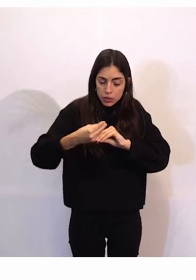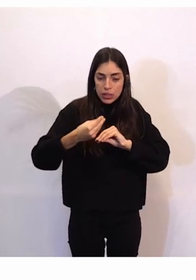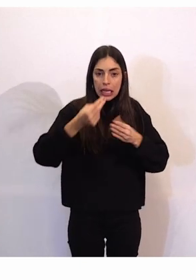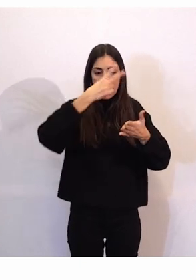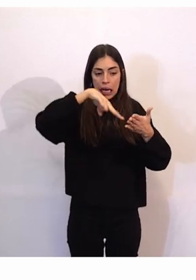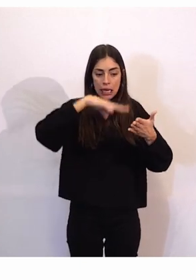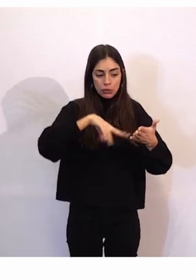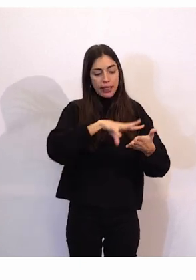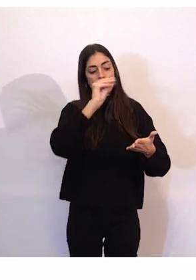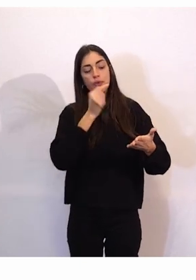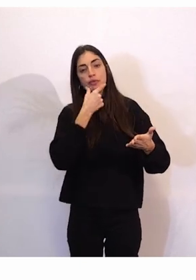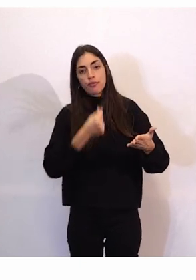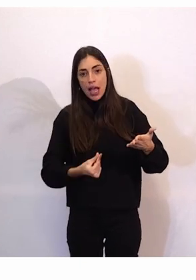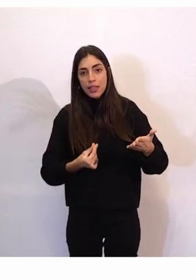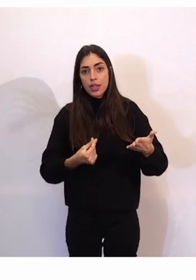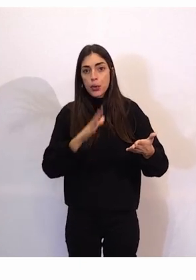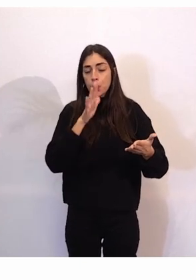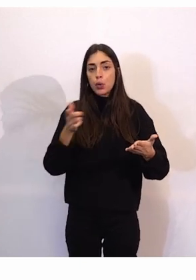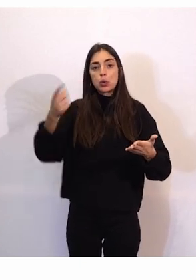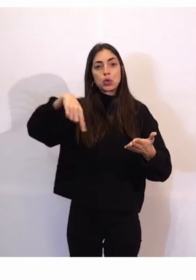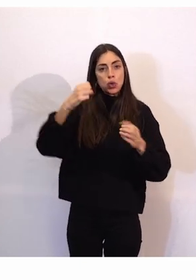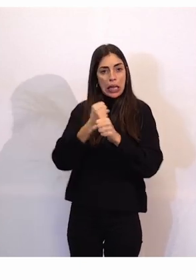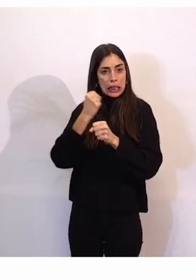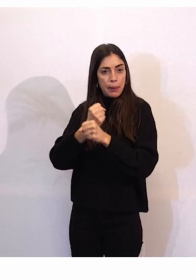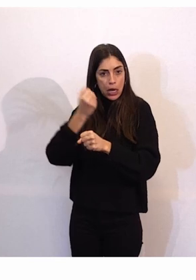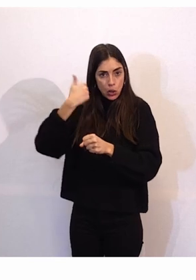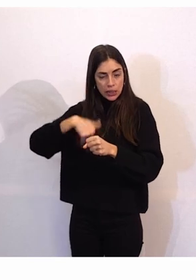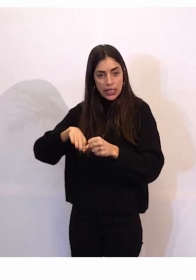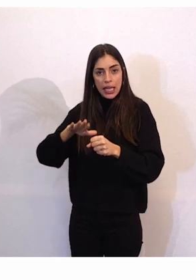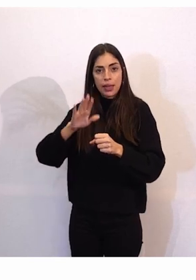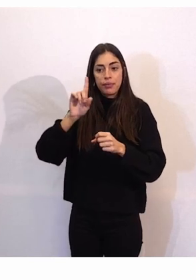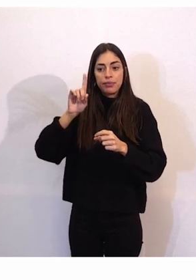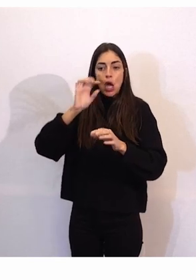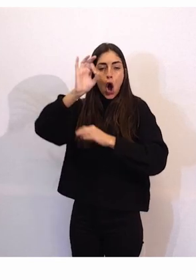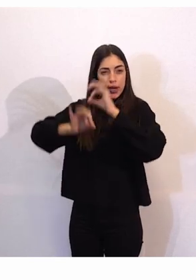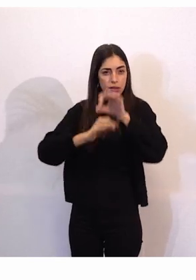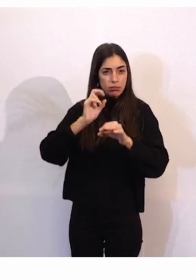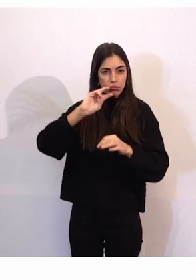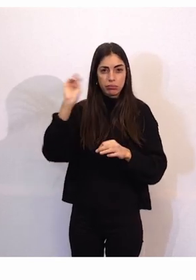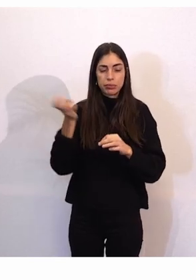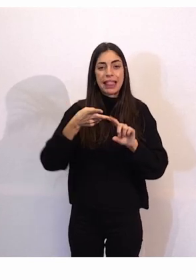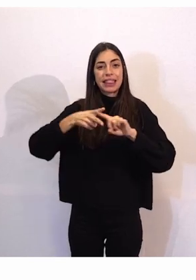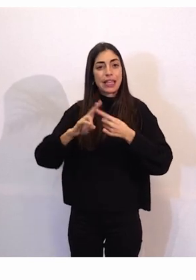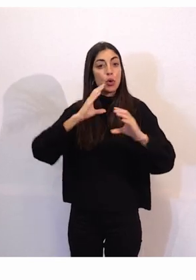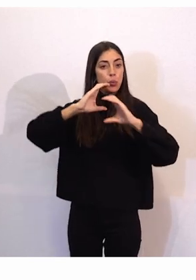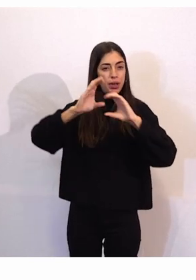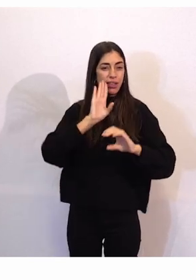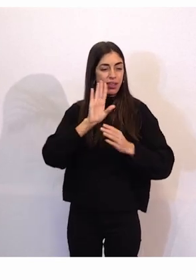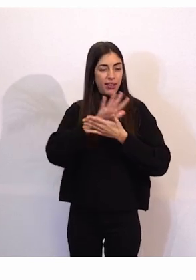¿no? El trabajo que estáis haciendo en el CEACO y que estáis haciendo en muchas organizaciones, como los talleres de comunicación que tú